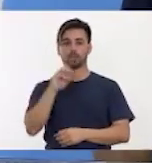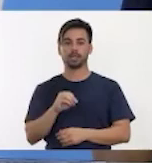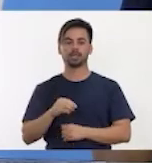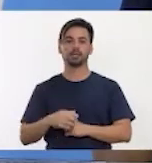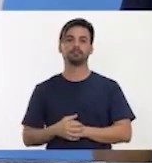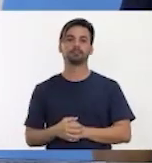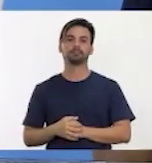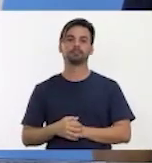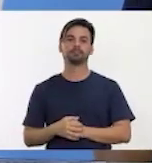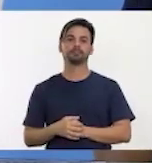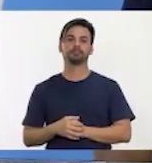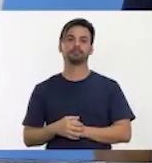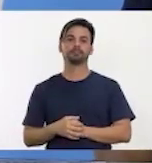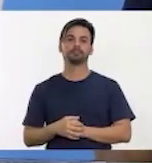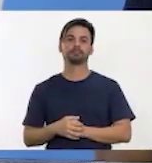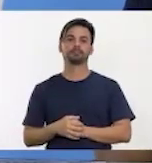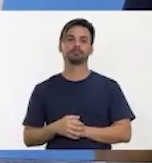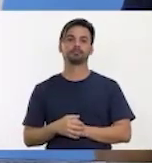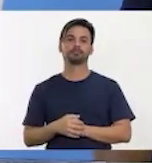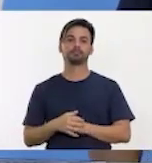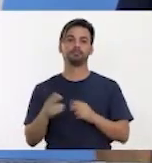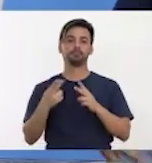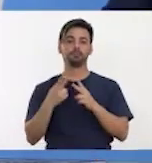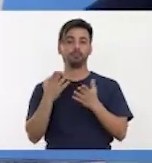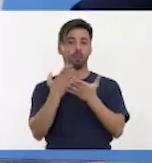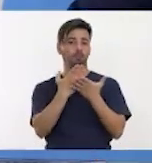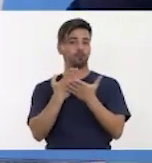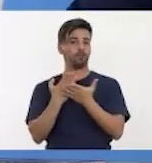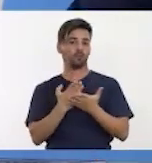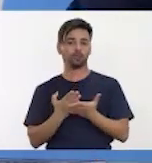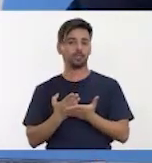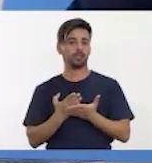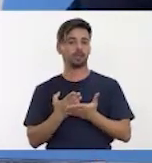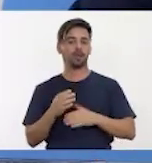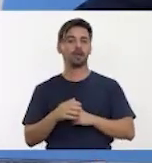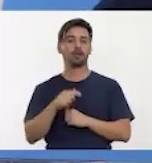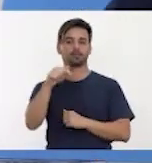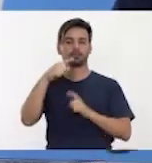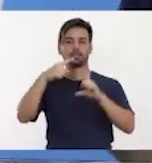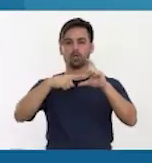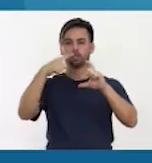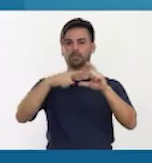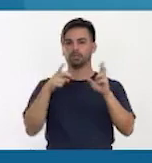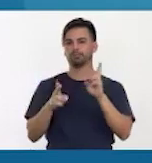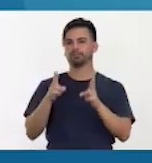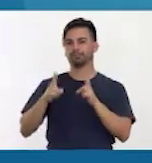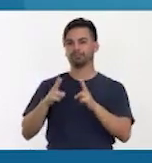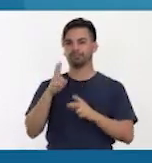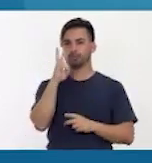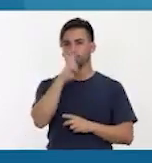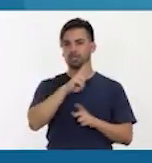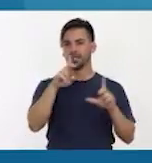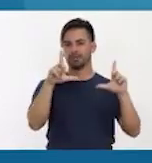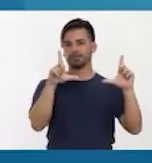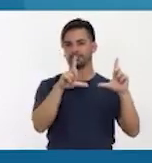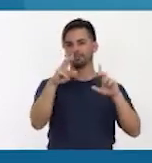Para ejercitarse y autoevaluarse estos contenidos, les sugerimos las siguientes actividades que aparecen en pantalla.